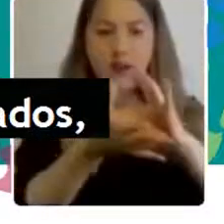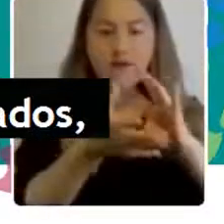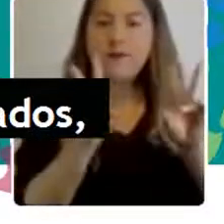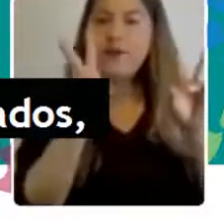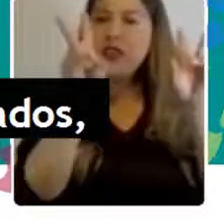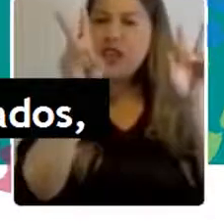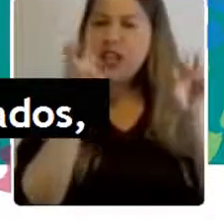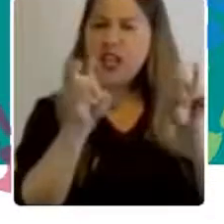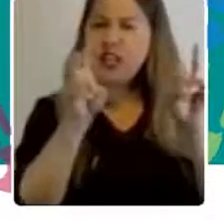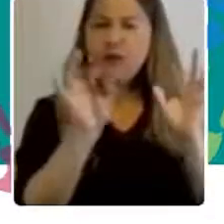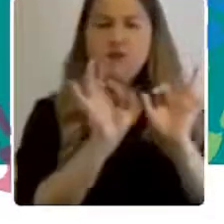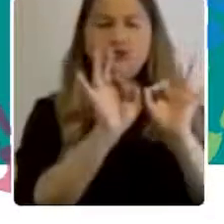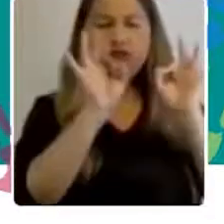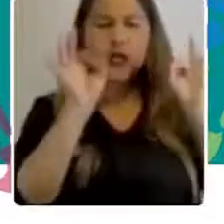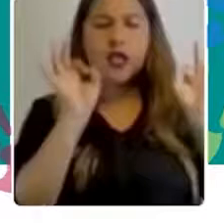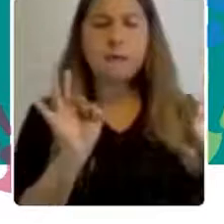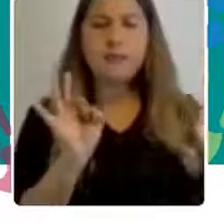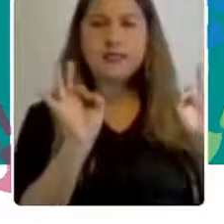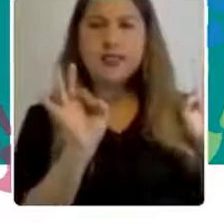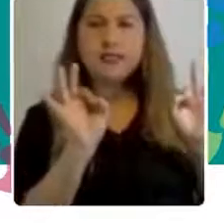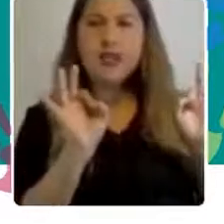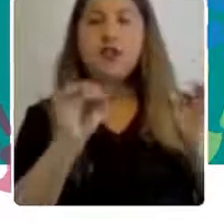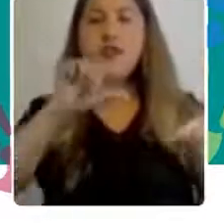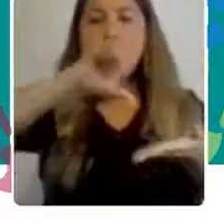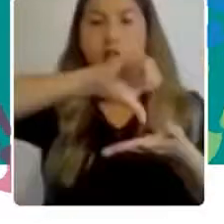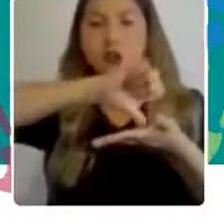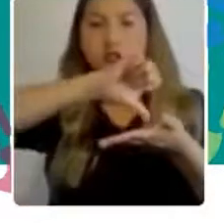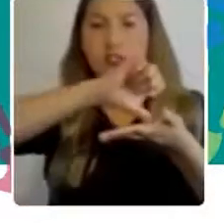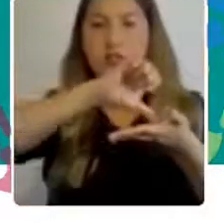los centros de atención.